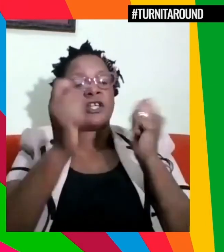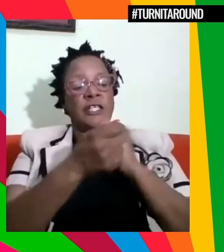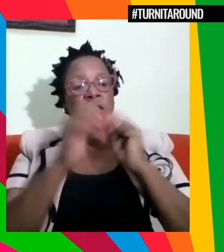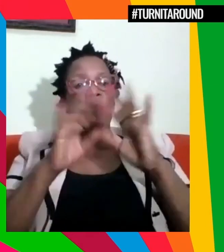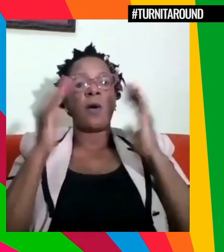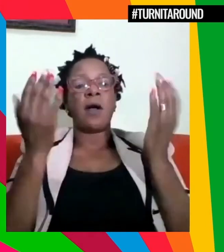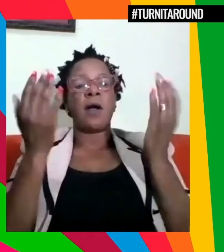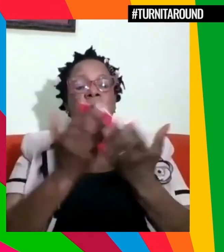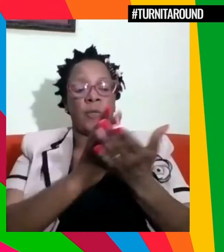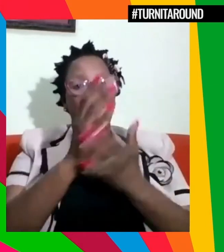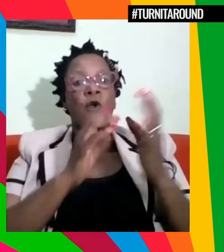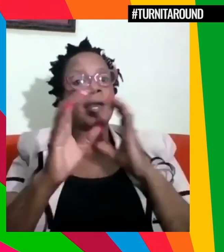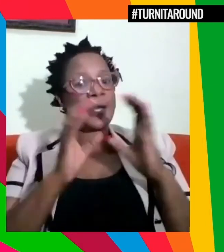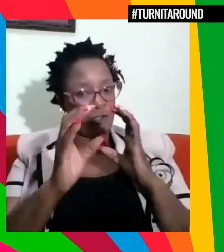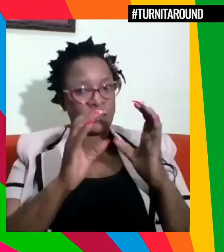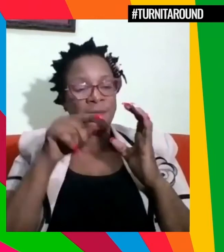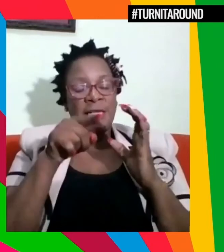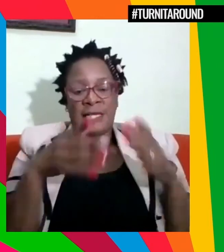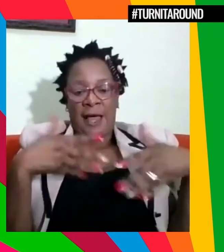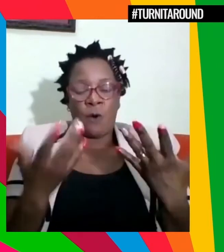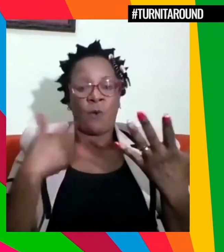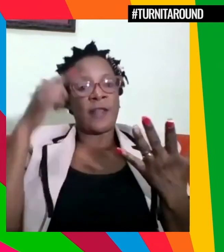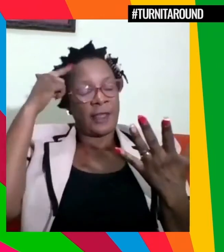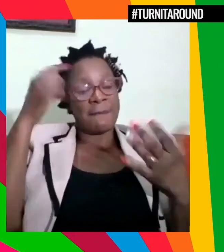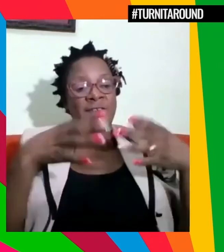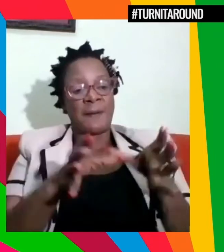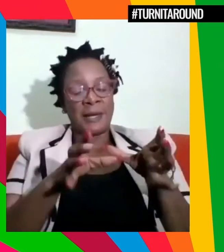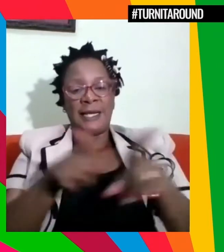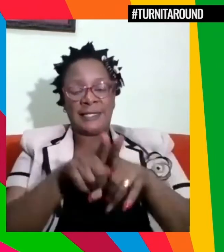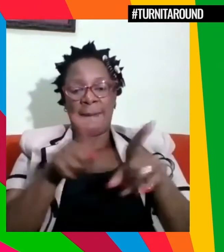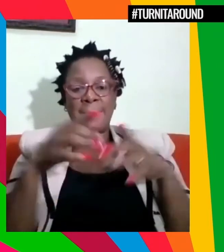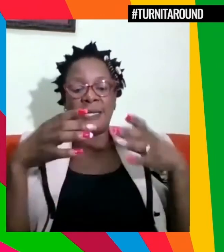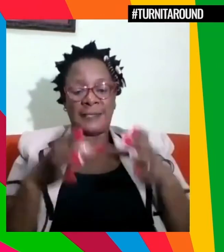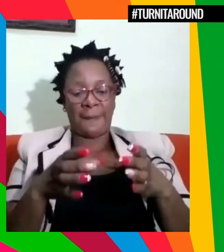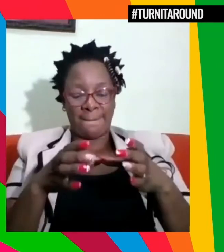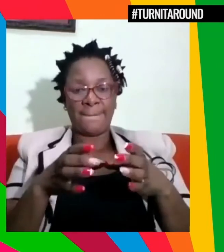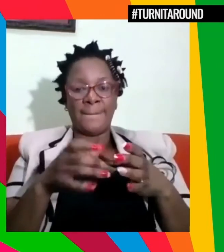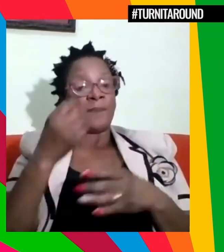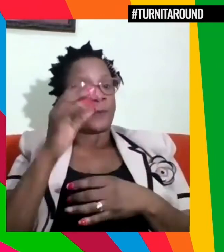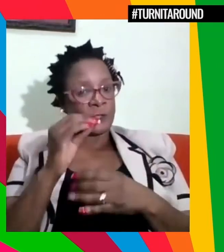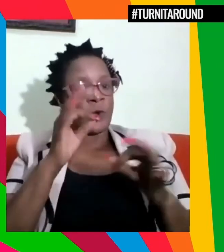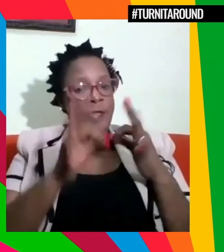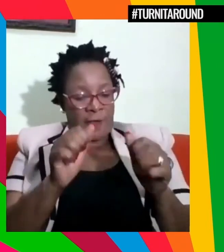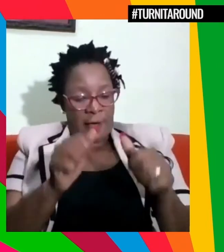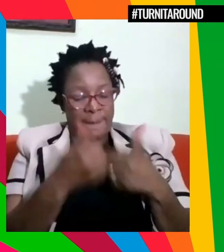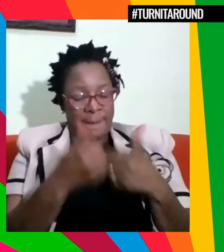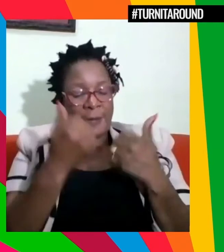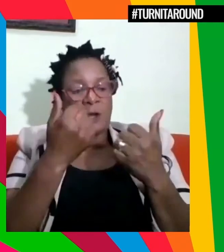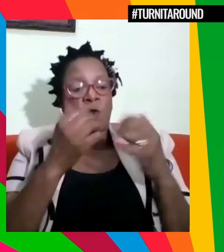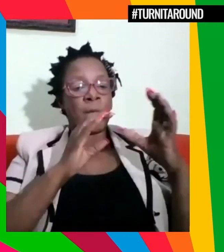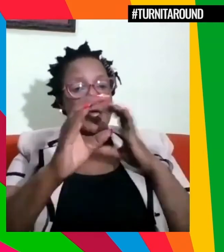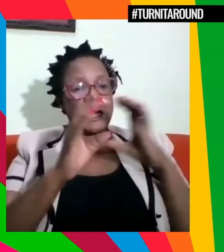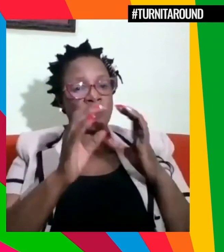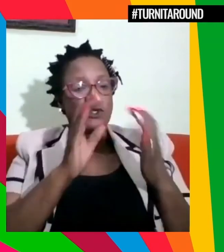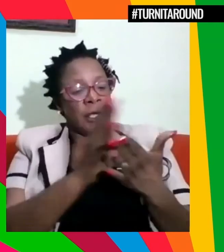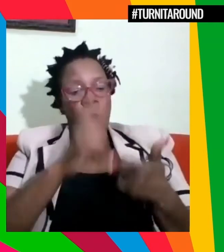comunicación. Eso es lo que opinamos, yo, mi familia y mi equipo. Y si comunicas para